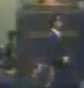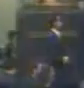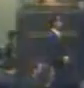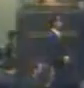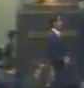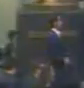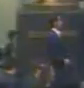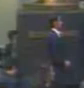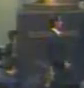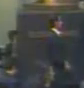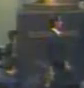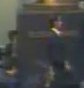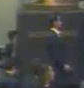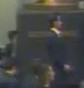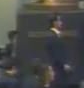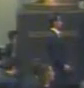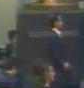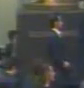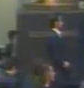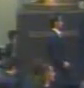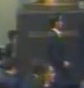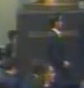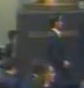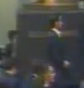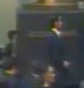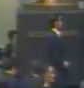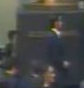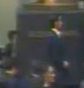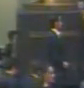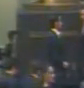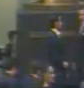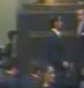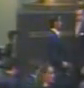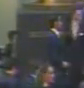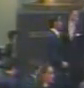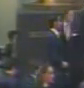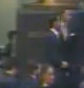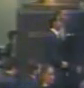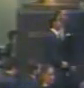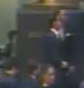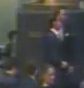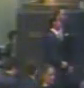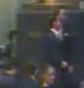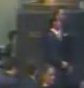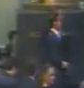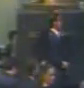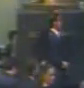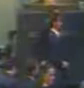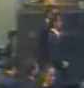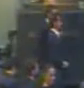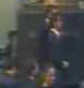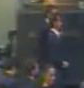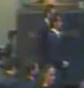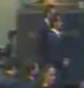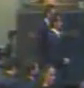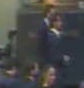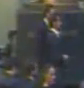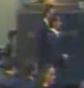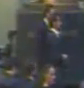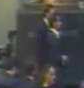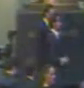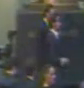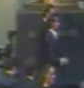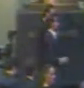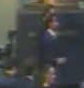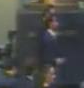Parlamentario del PRD y presidente de la Comisión de Hacienda, Presupuesto y Cuenta Pública. En el estado de Morelos